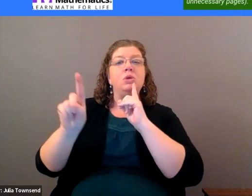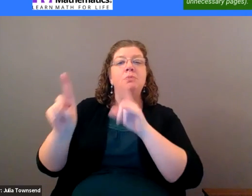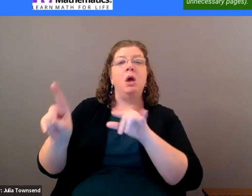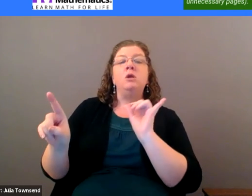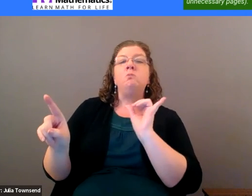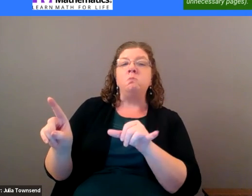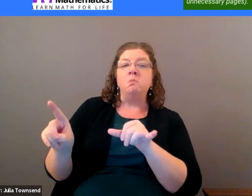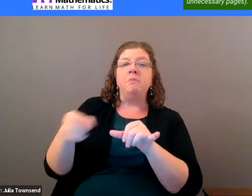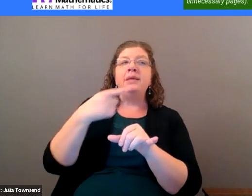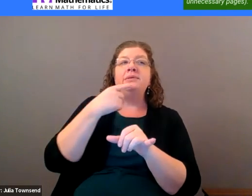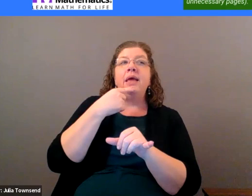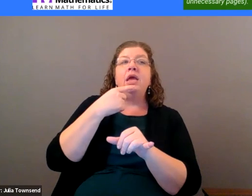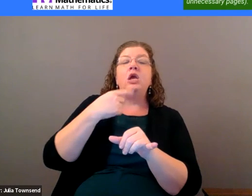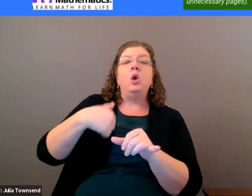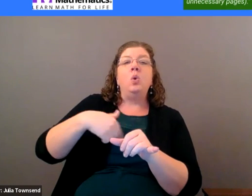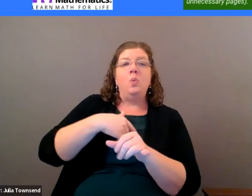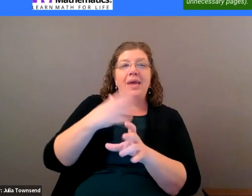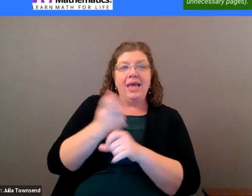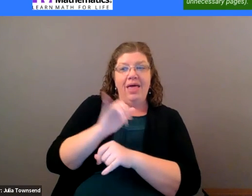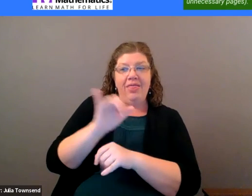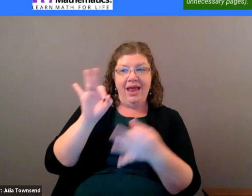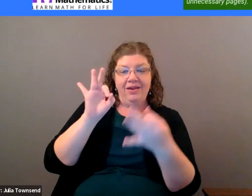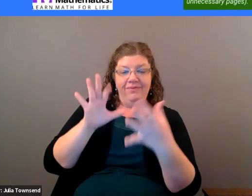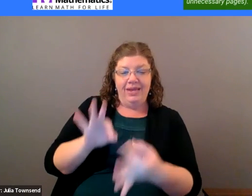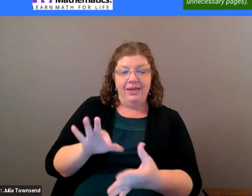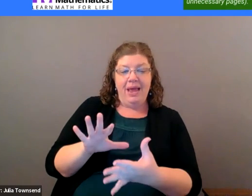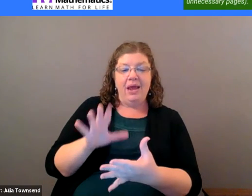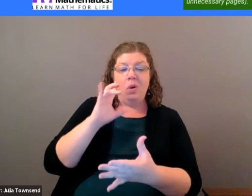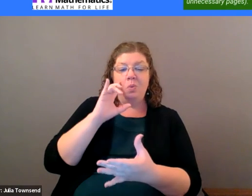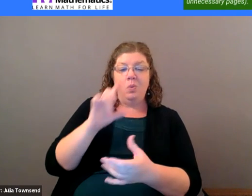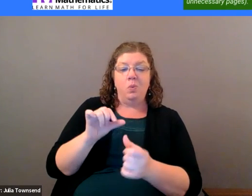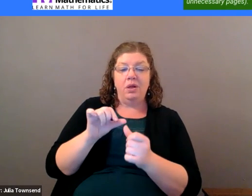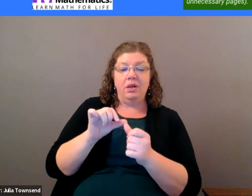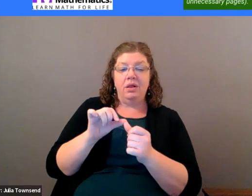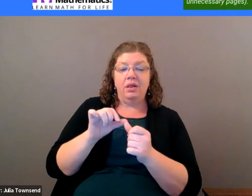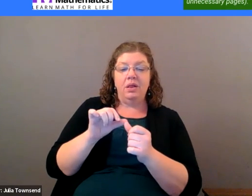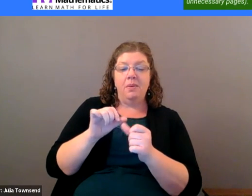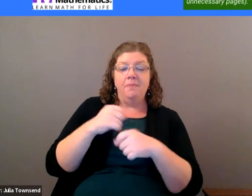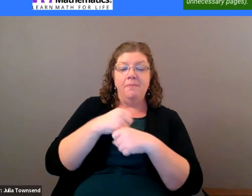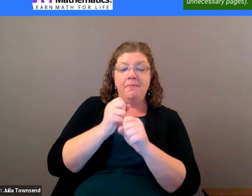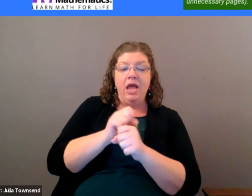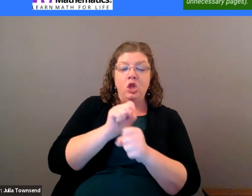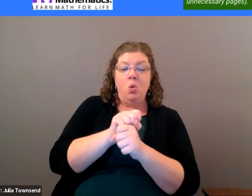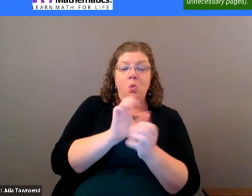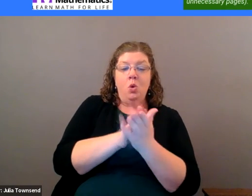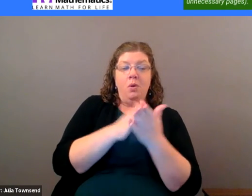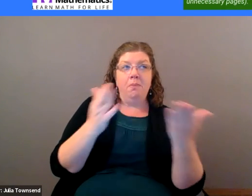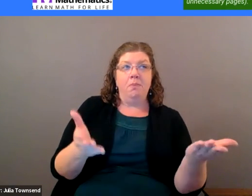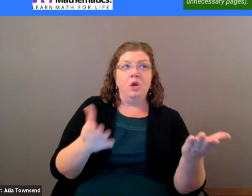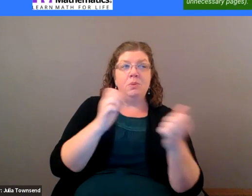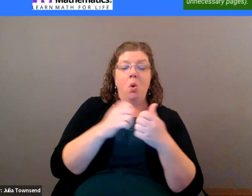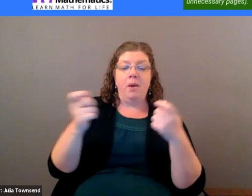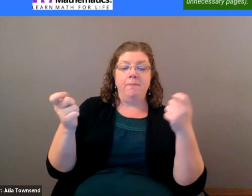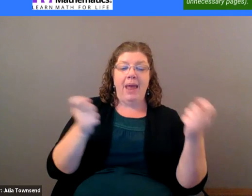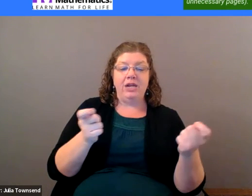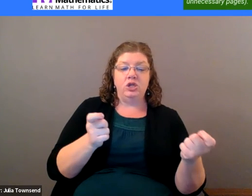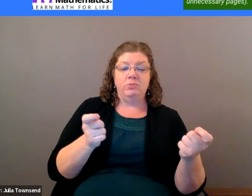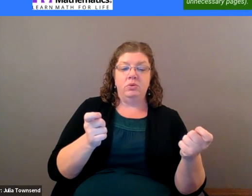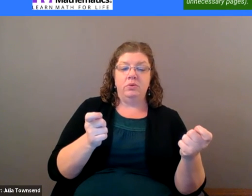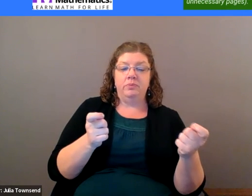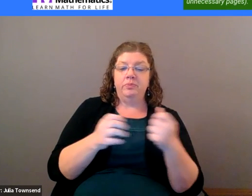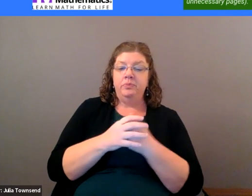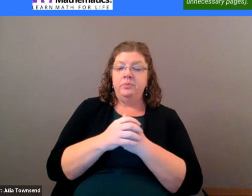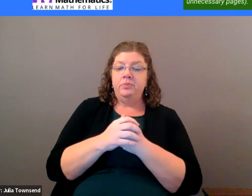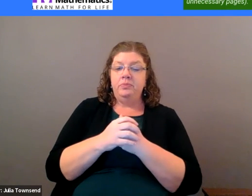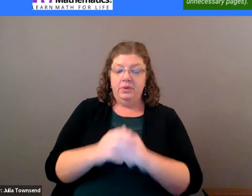la publicadora dijo que ellos han recibido esos comentarios y van a hacer que esos